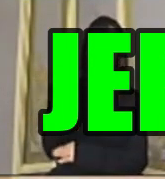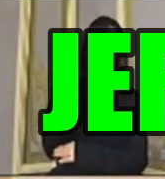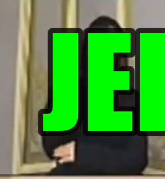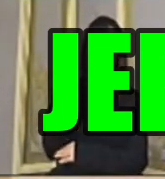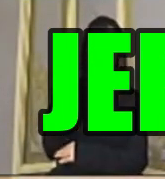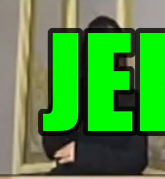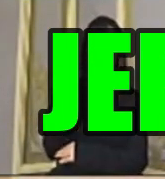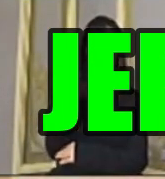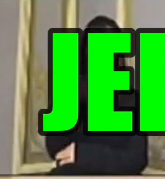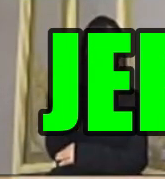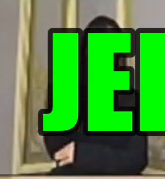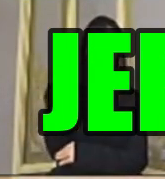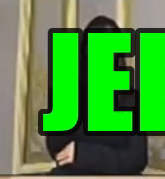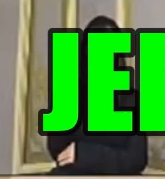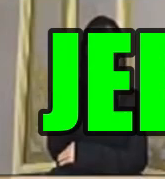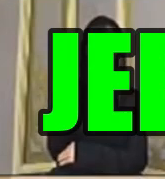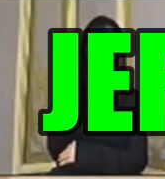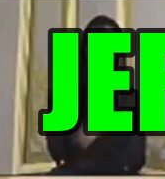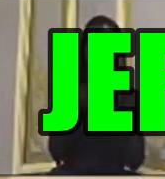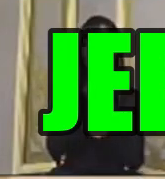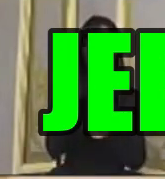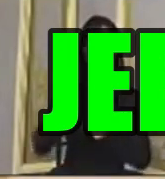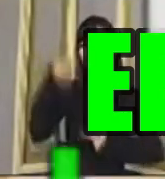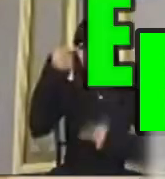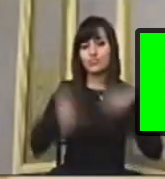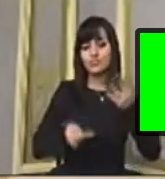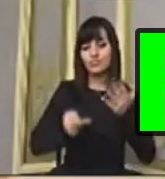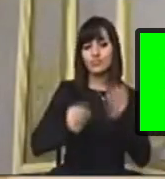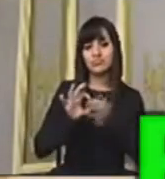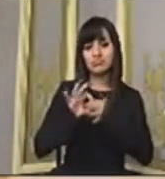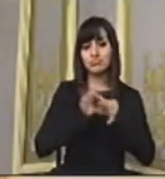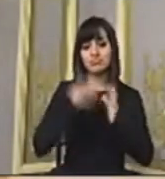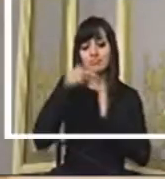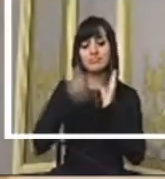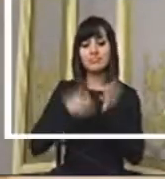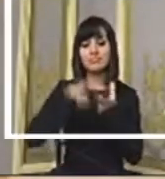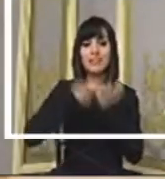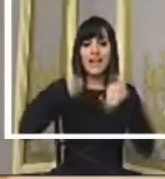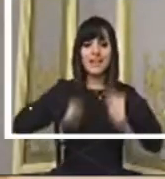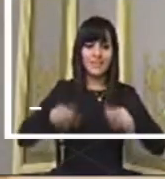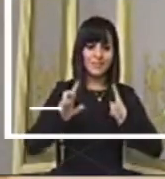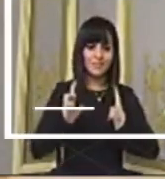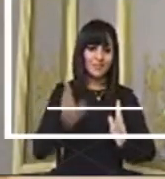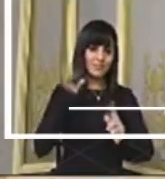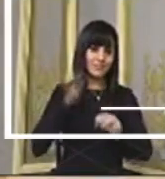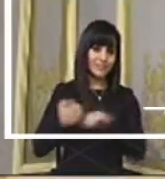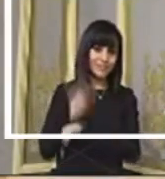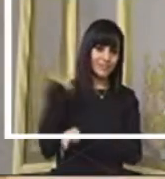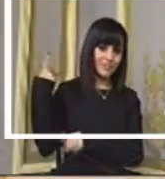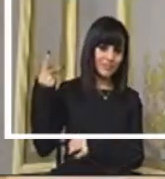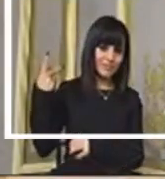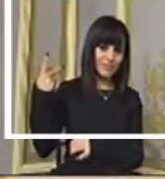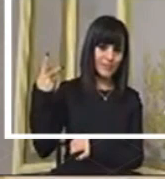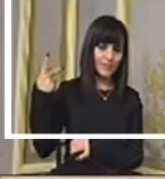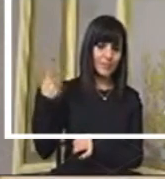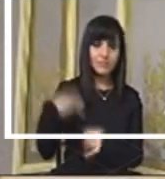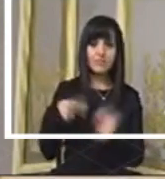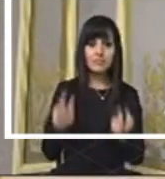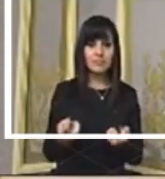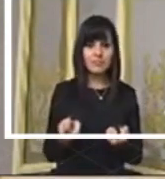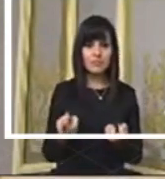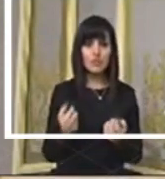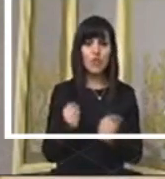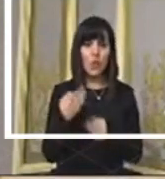108, 109, y demás relativos y aplicables del Reglamento Interior del Honorable Congreso del Estado Libre y Soberano de Puebla, por lo que